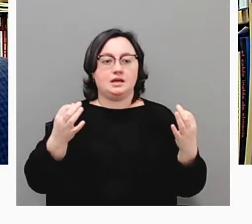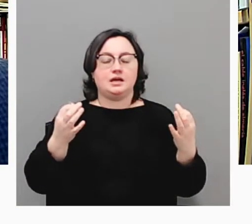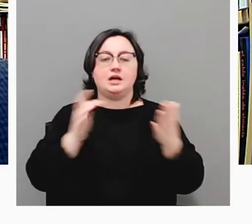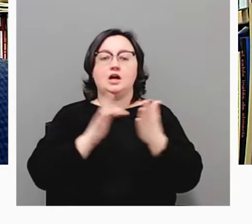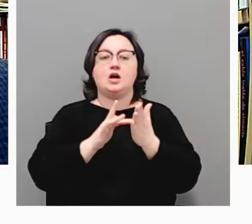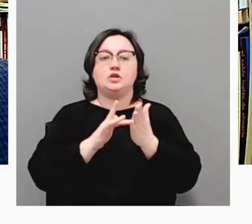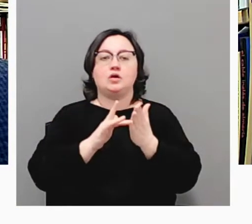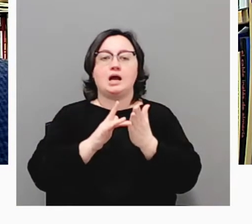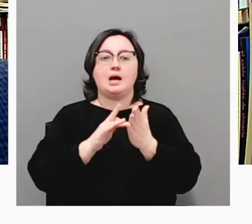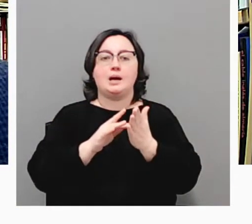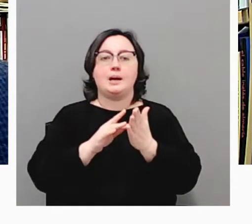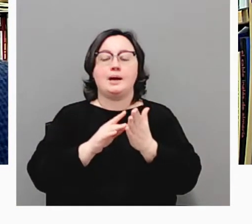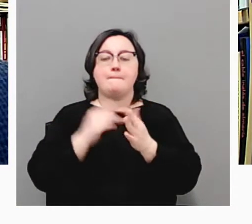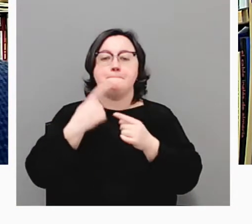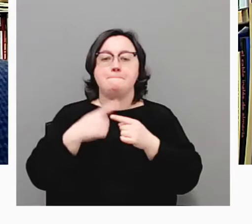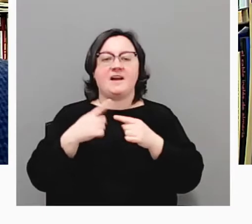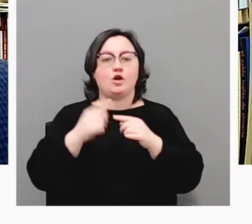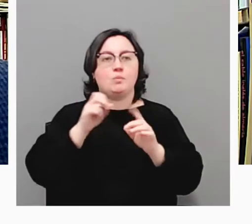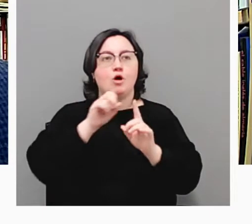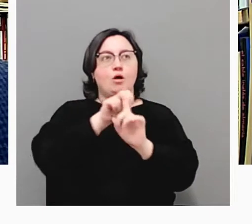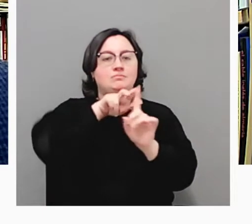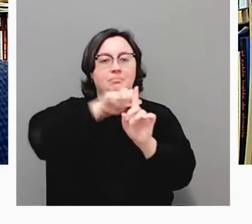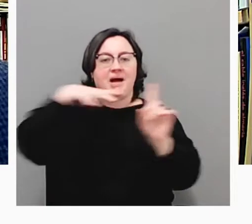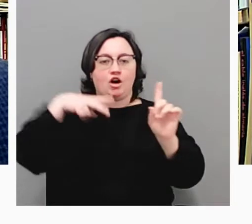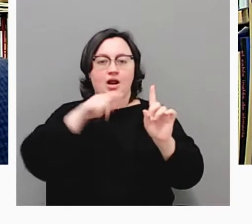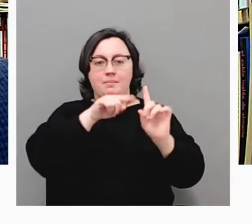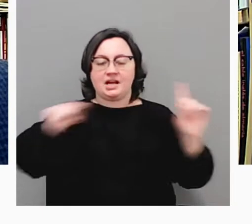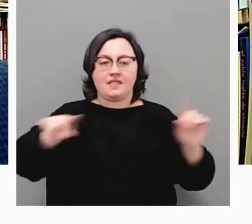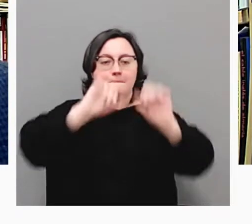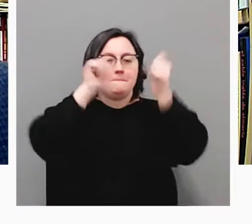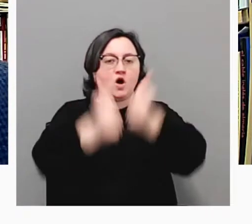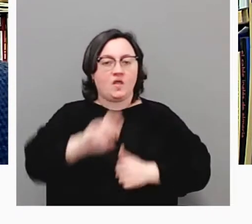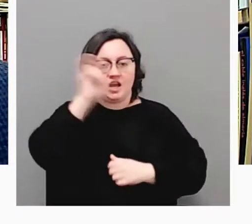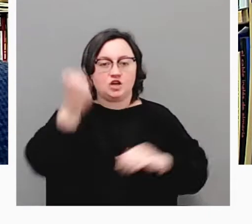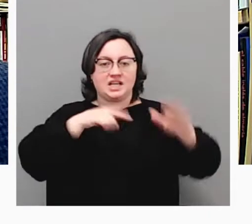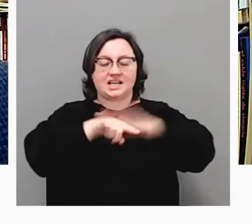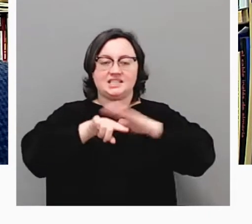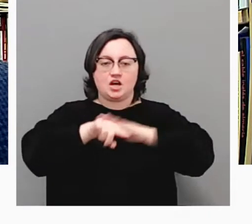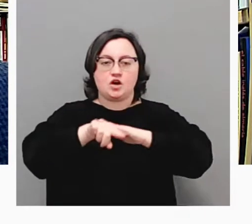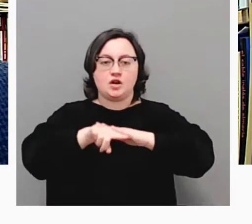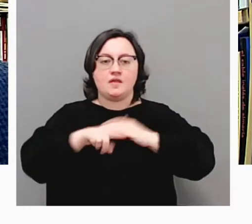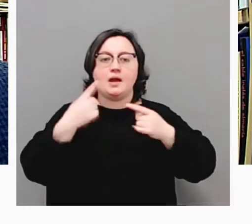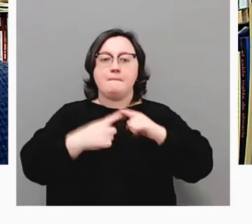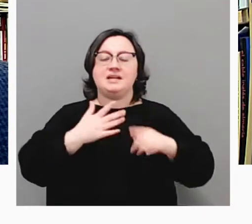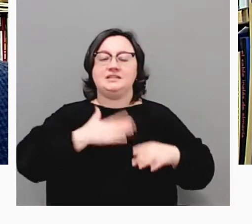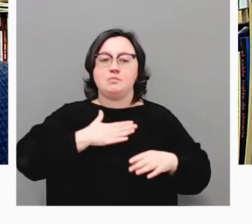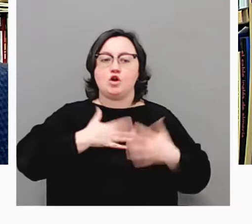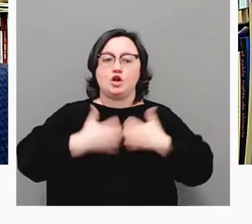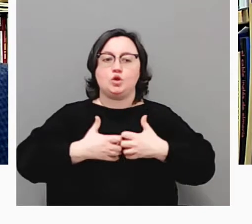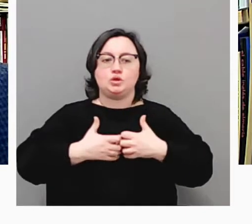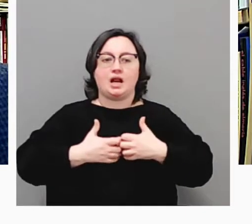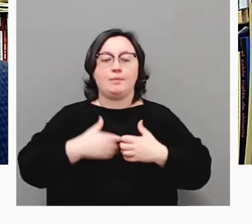así como una especie de panorámica de distintos modelos de gestión del patrimonio industrial como